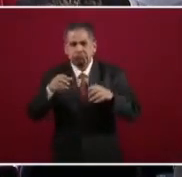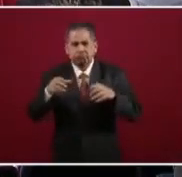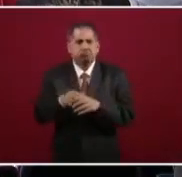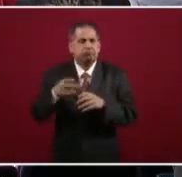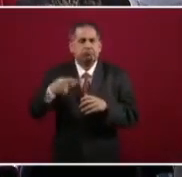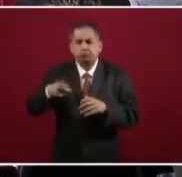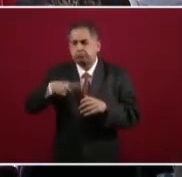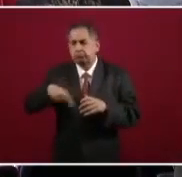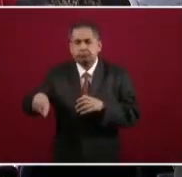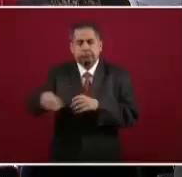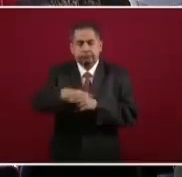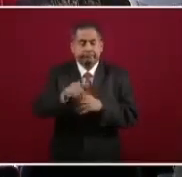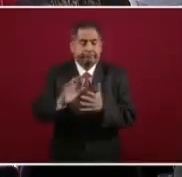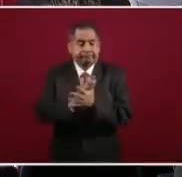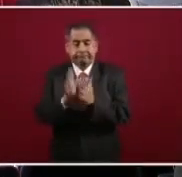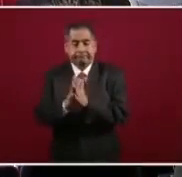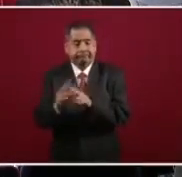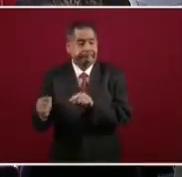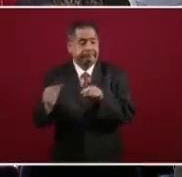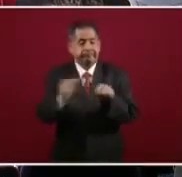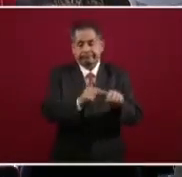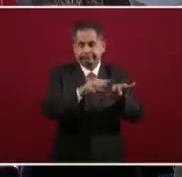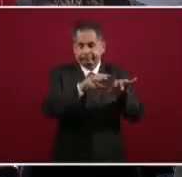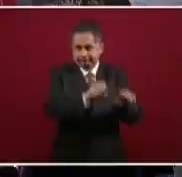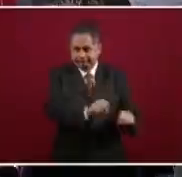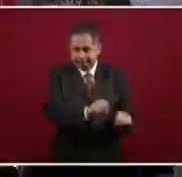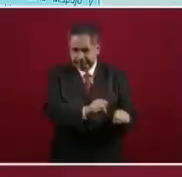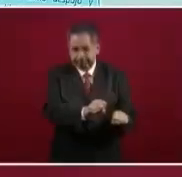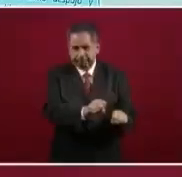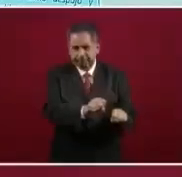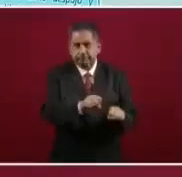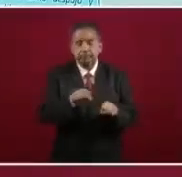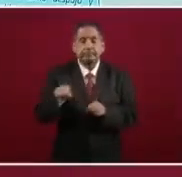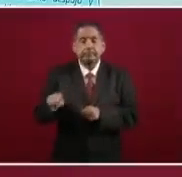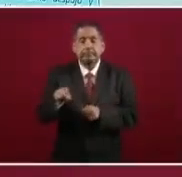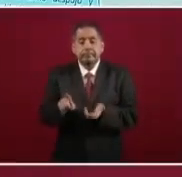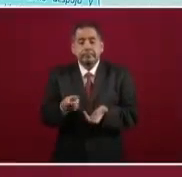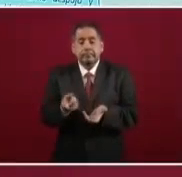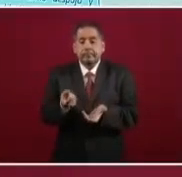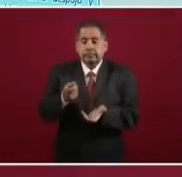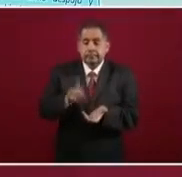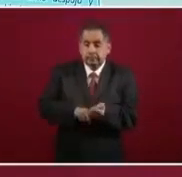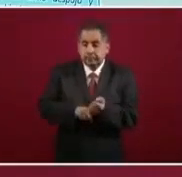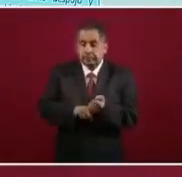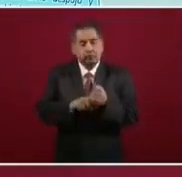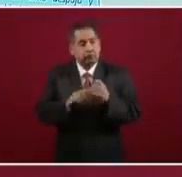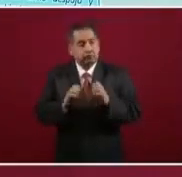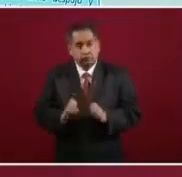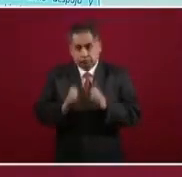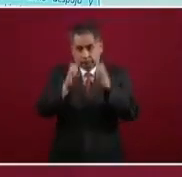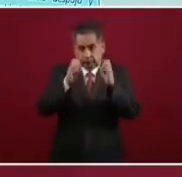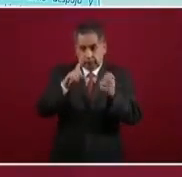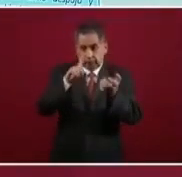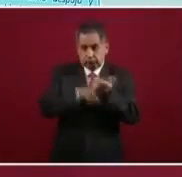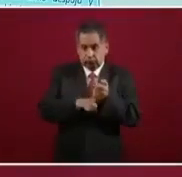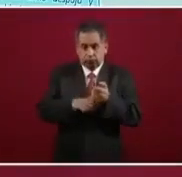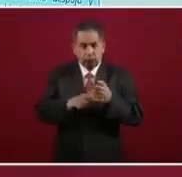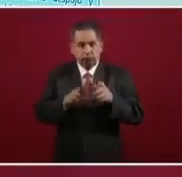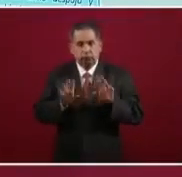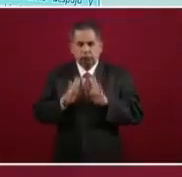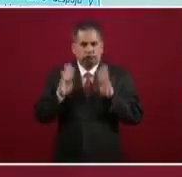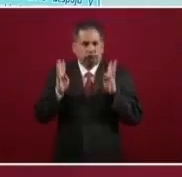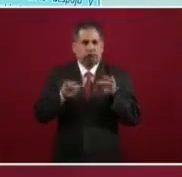personal que participó en el operativo que desde dentro del inmueble controlado